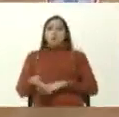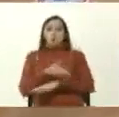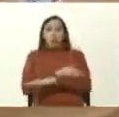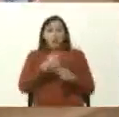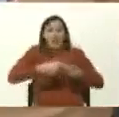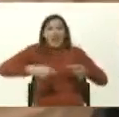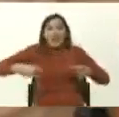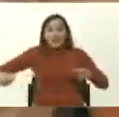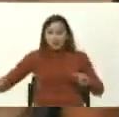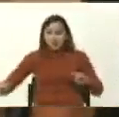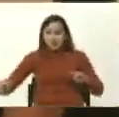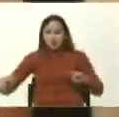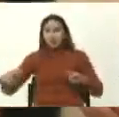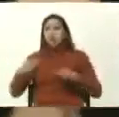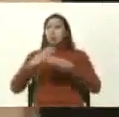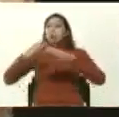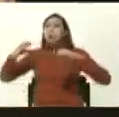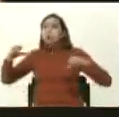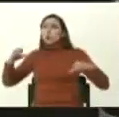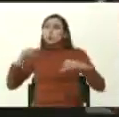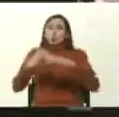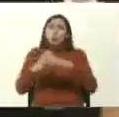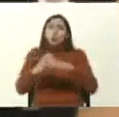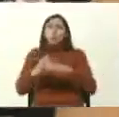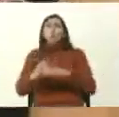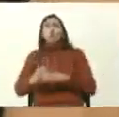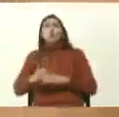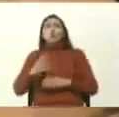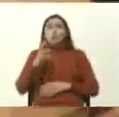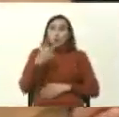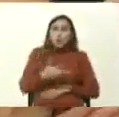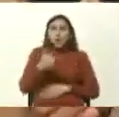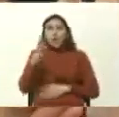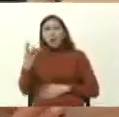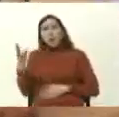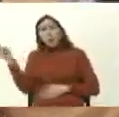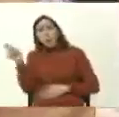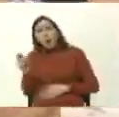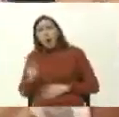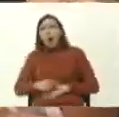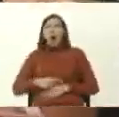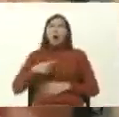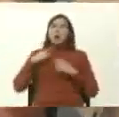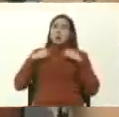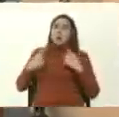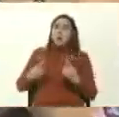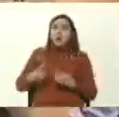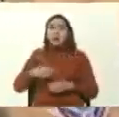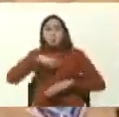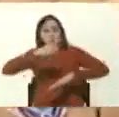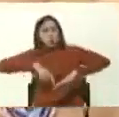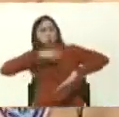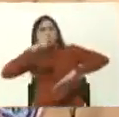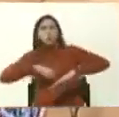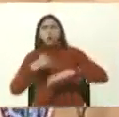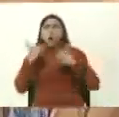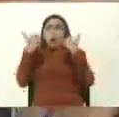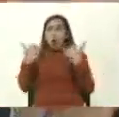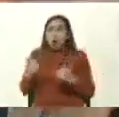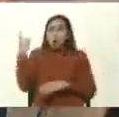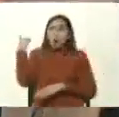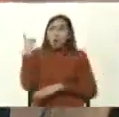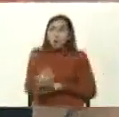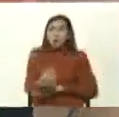estudiantil, el sector transporte tardaba hasta 3 y 4 meses en poder recibir los recursos del pasaje estudiantil. En este caso es una asignación